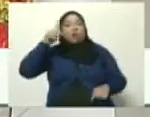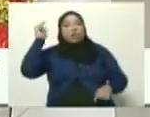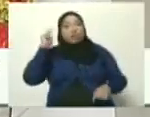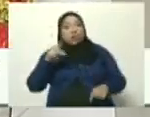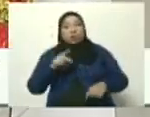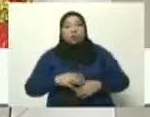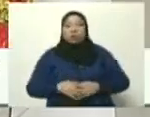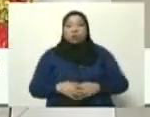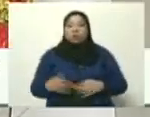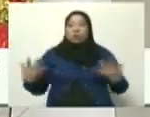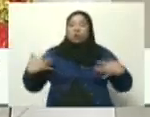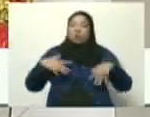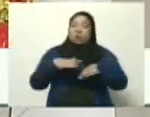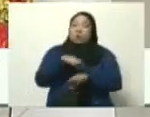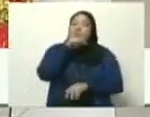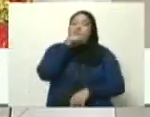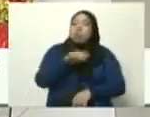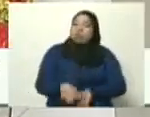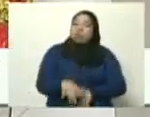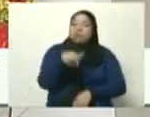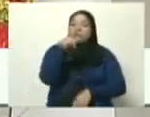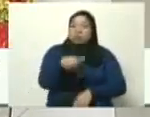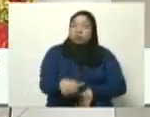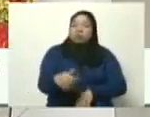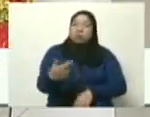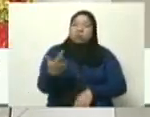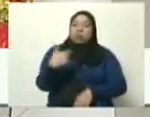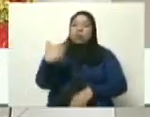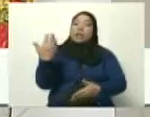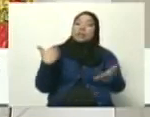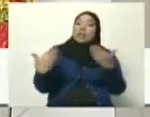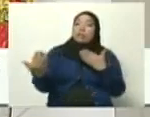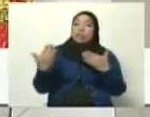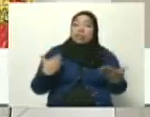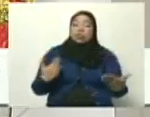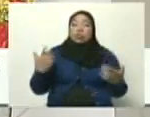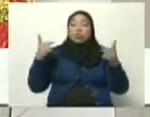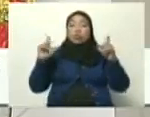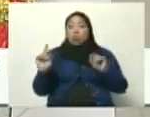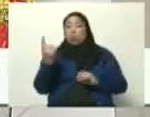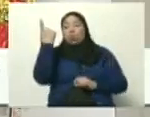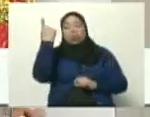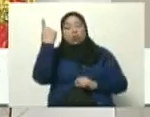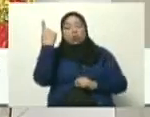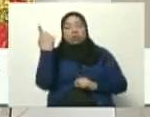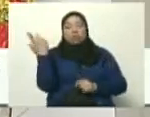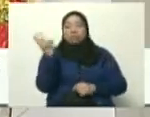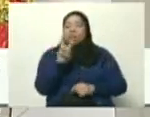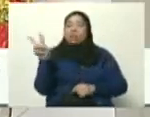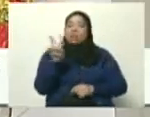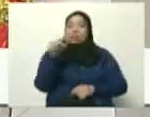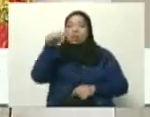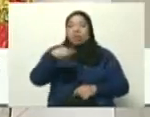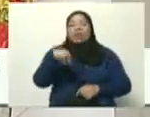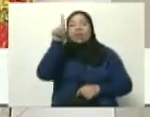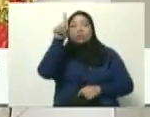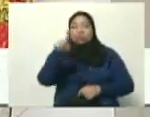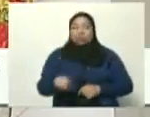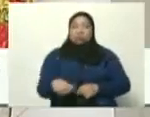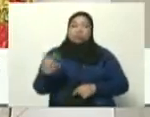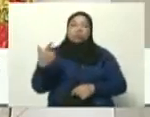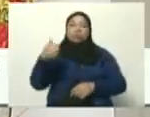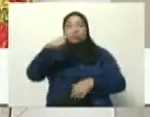profesores, miembros de la Red de Historia, Memoria y Patrimonio, nos hemos puesto al servicio de esta conmemoración que es única y que Venezuela es vanguardia también en